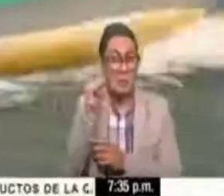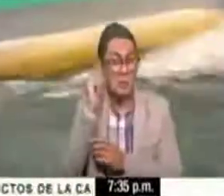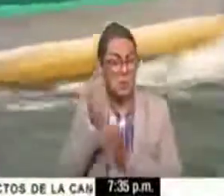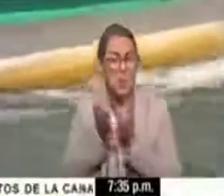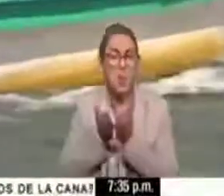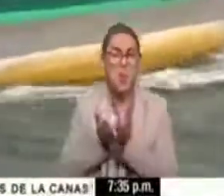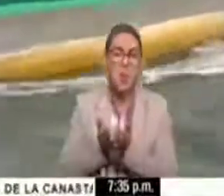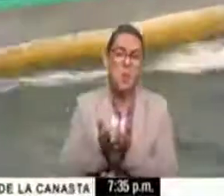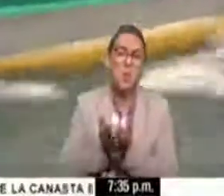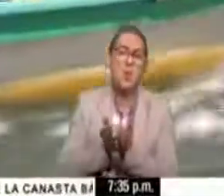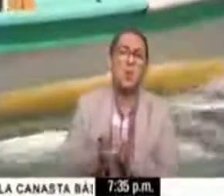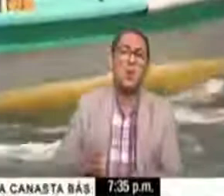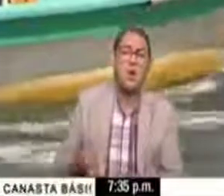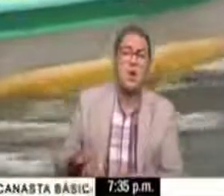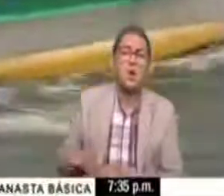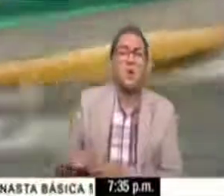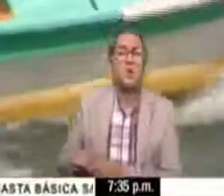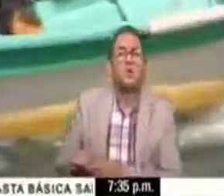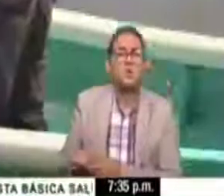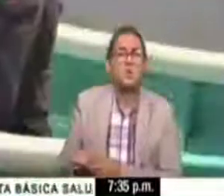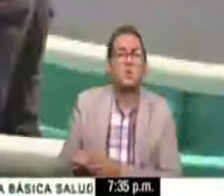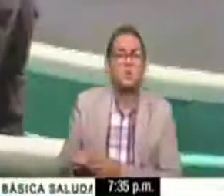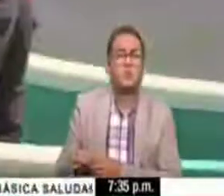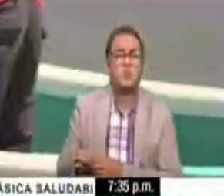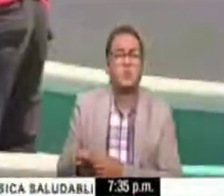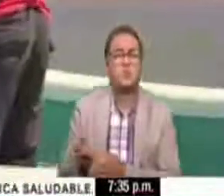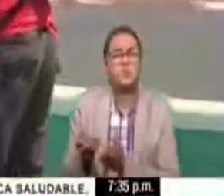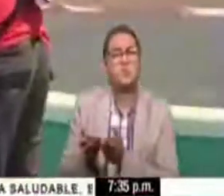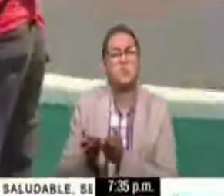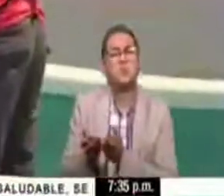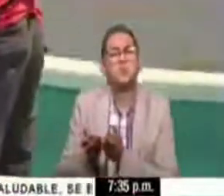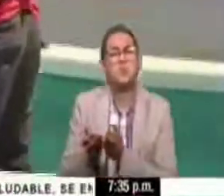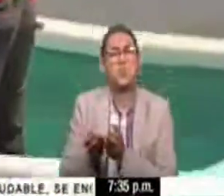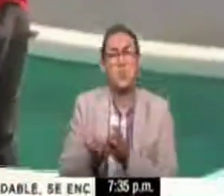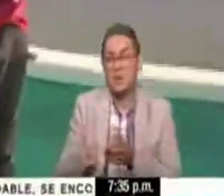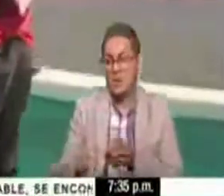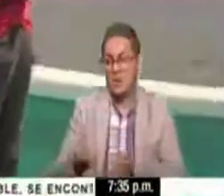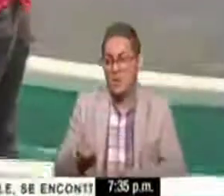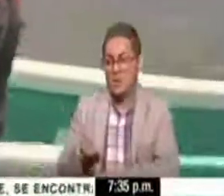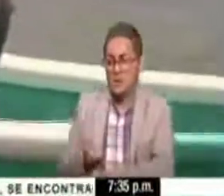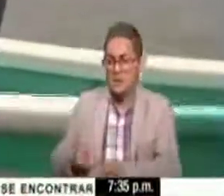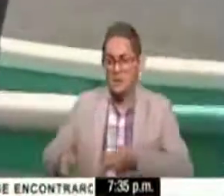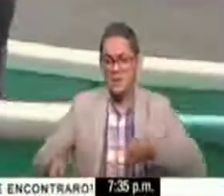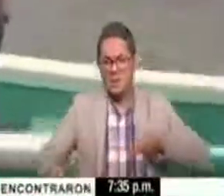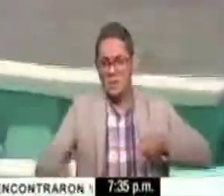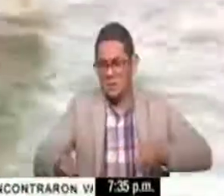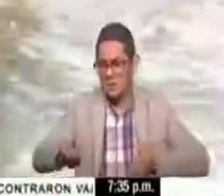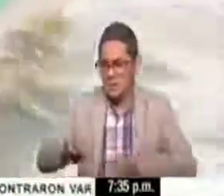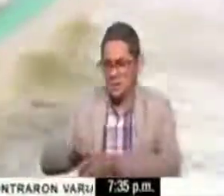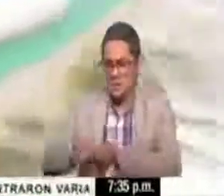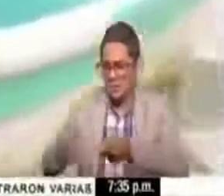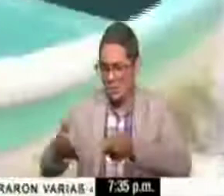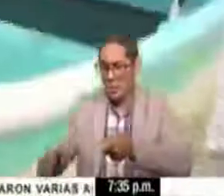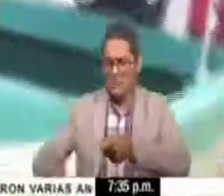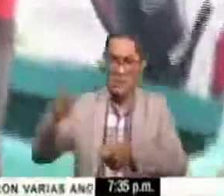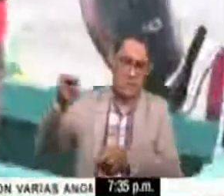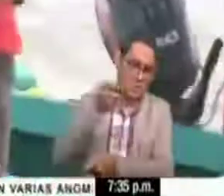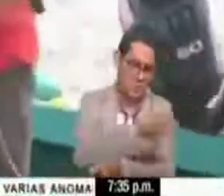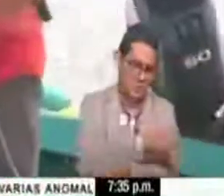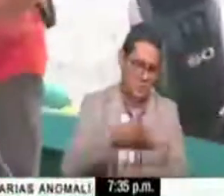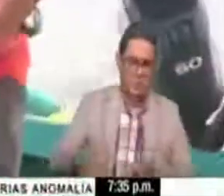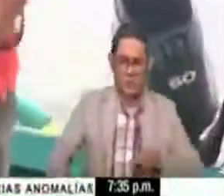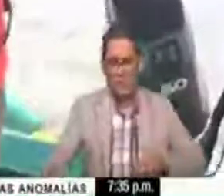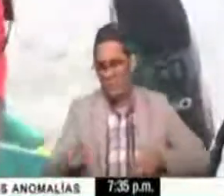pequeña embarcación para una cita con el mar. Los trasmayos la esperan para la pesca del día, que representa